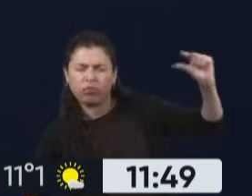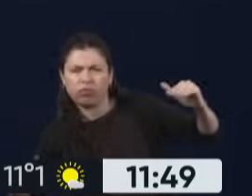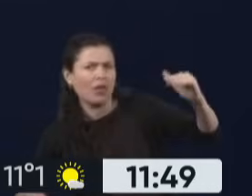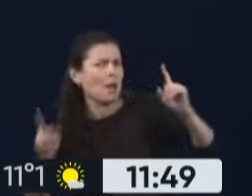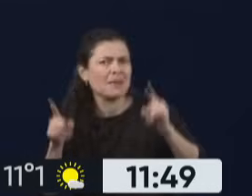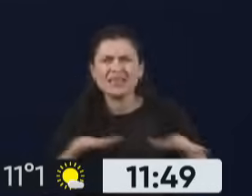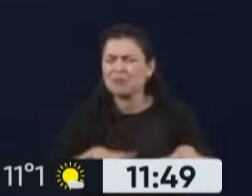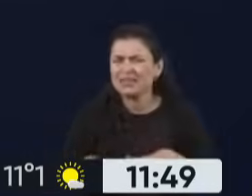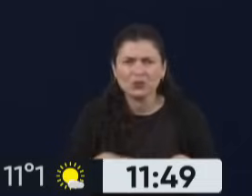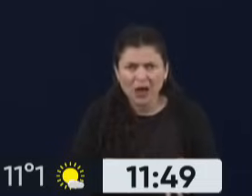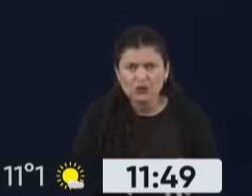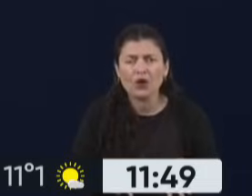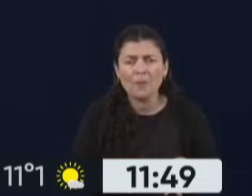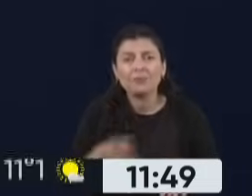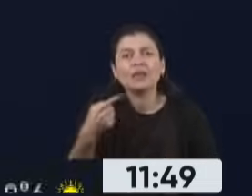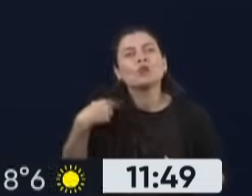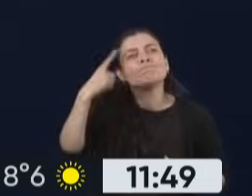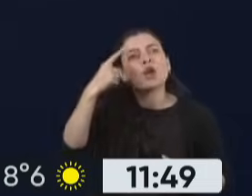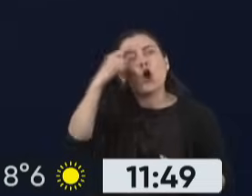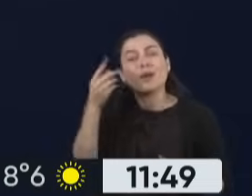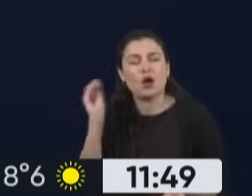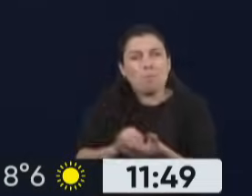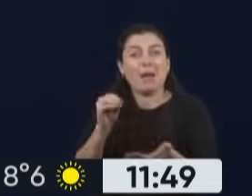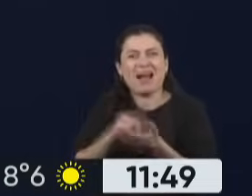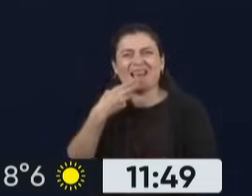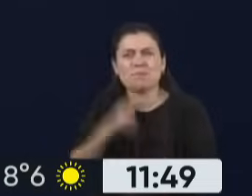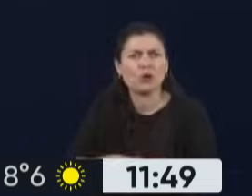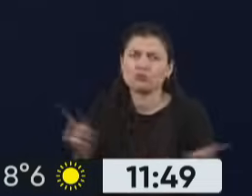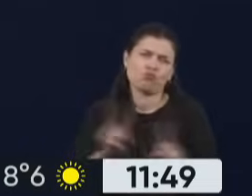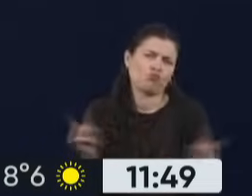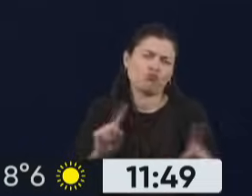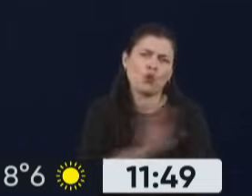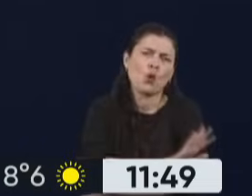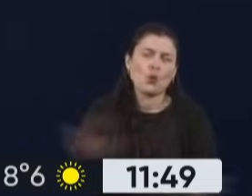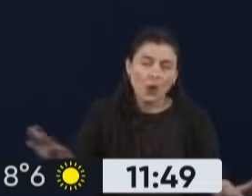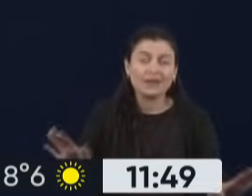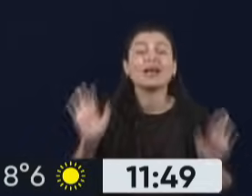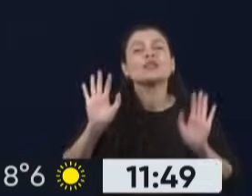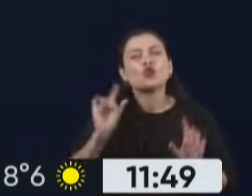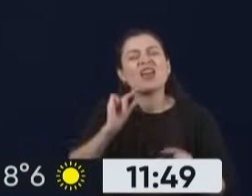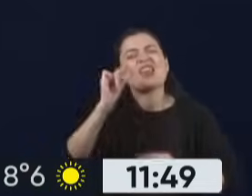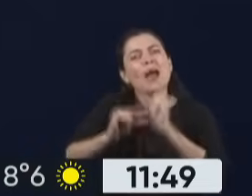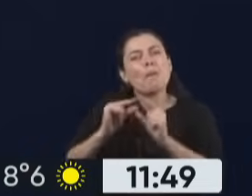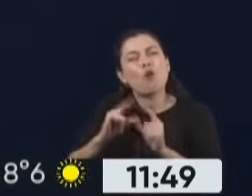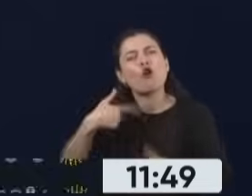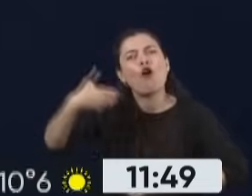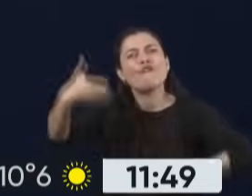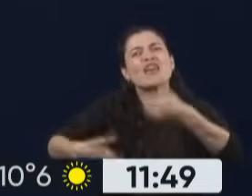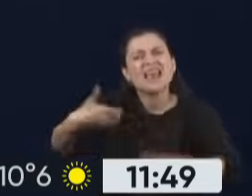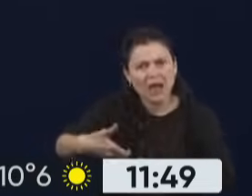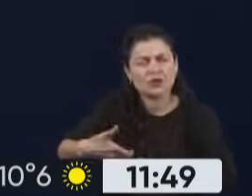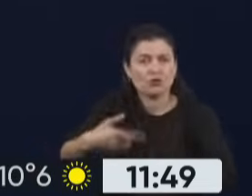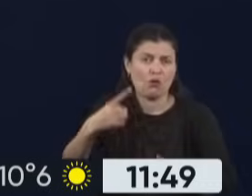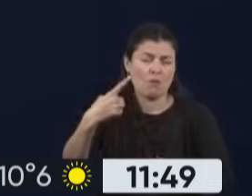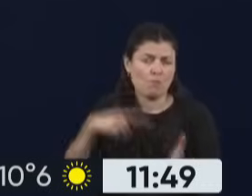déficit con suba de impuestos. Entonces viene lo que decía muy bien Manuel, empieza el financiamiento con deuda, pero sobre